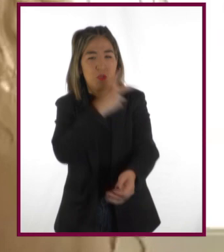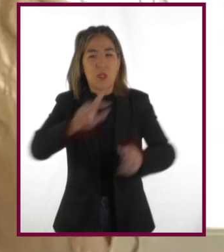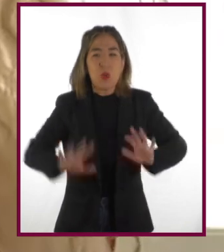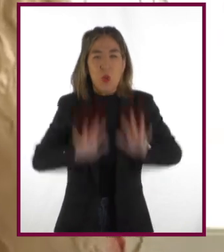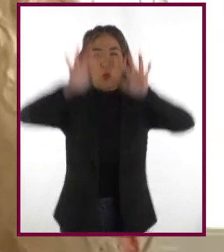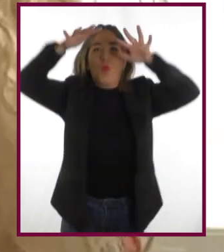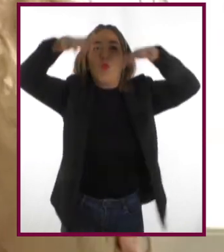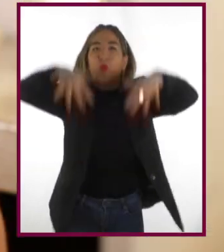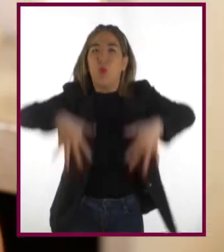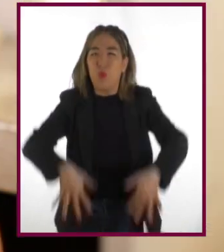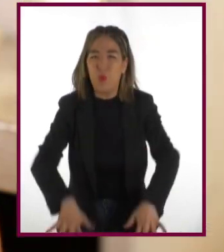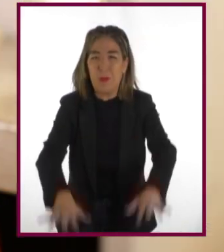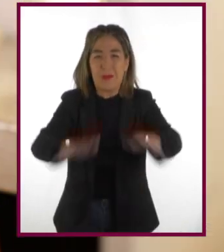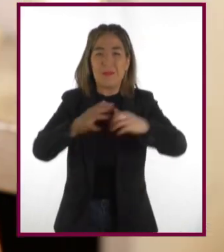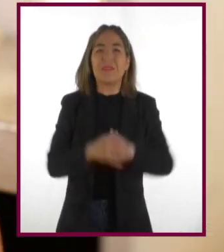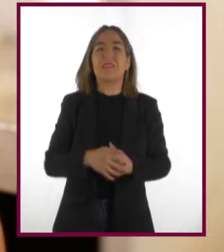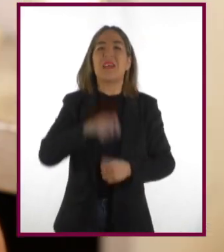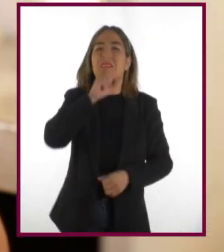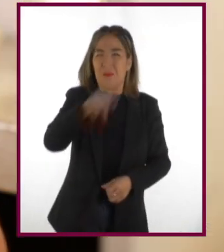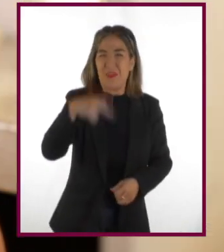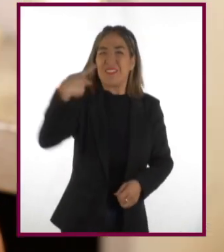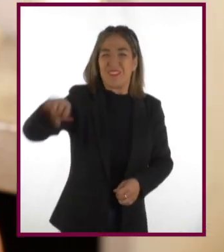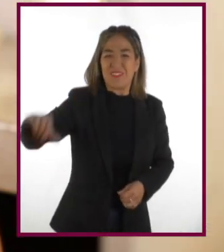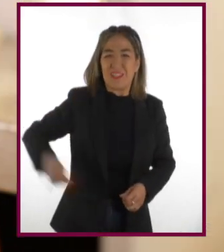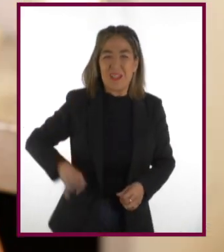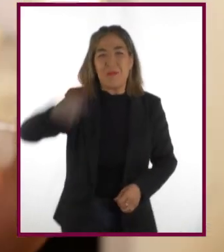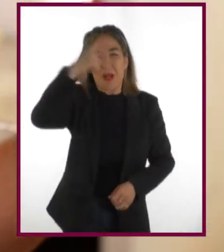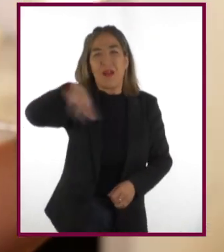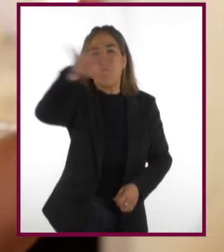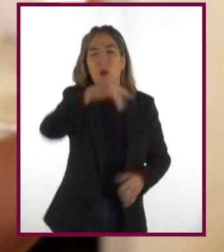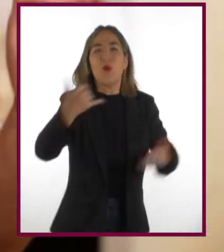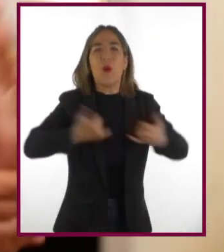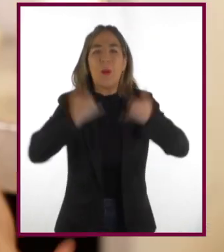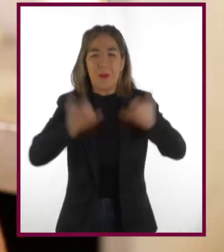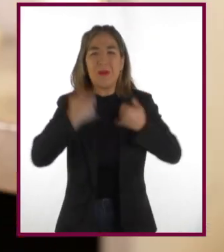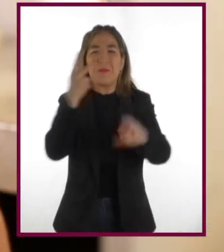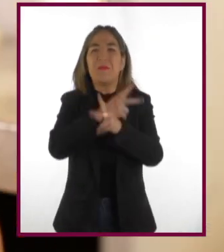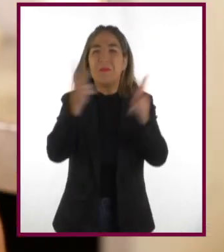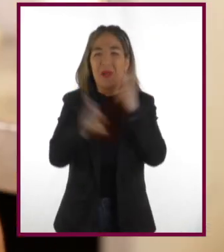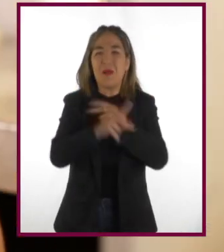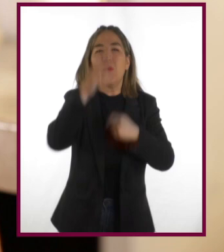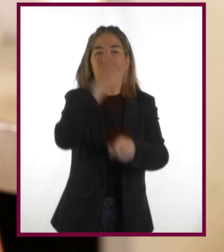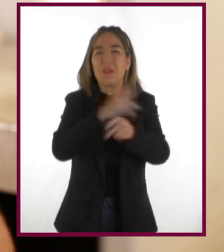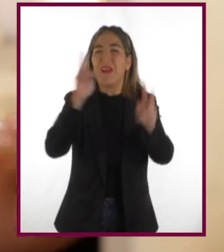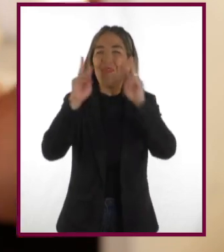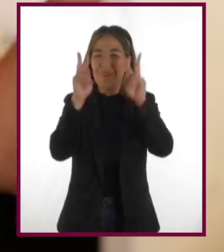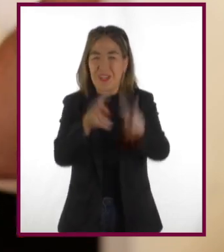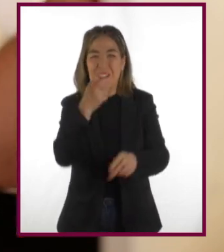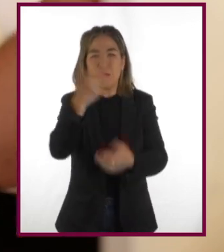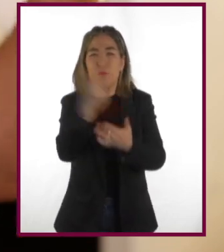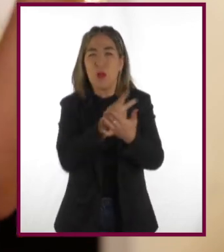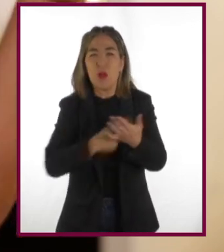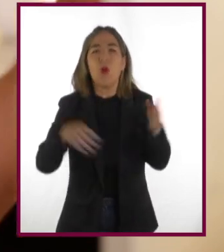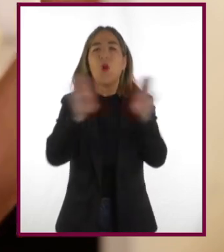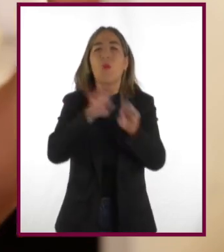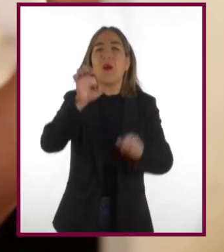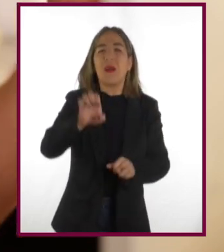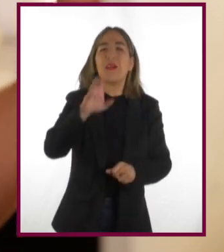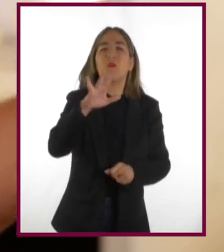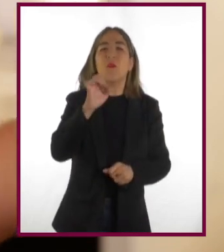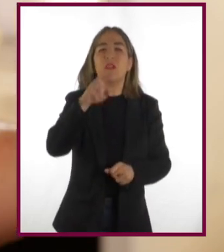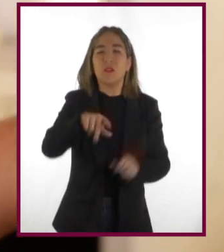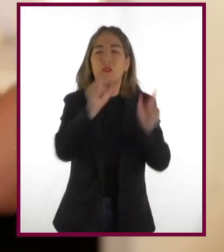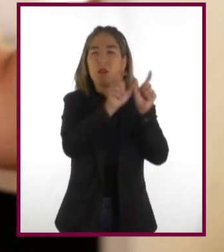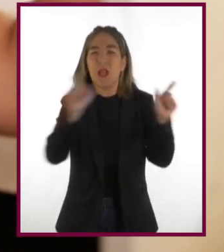oleaje, por ejemplo. Y me imagino que ha de ser interesante para los chavos de bachillerato que nos están viendo. En este tipo de